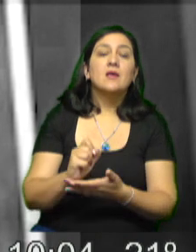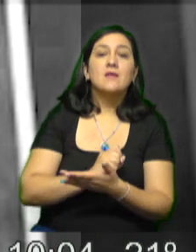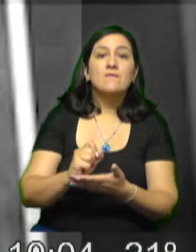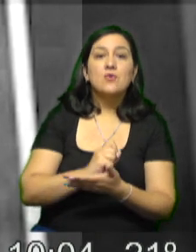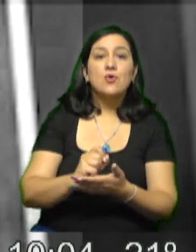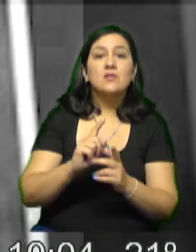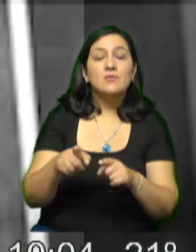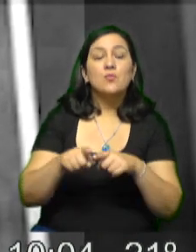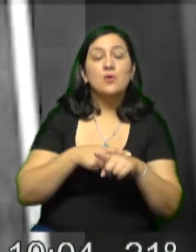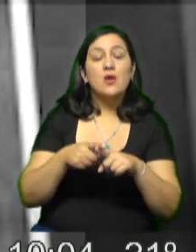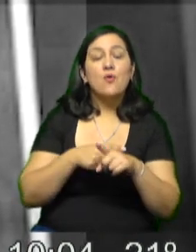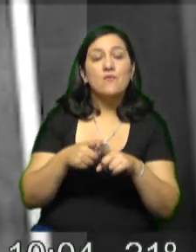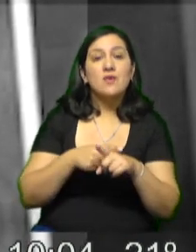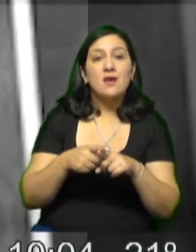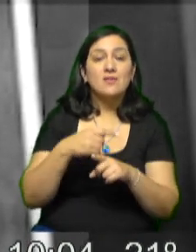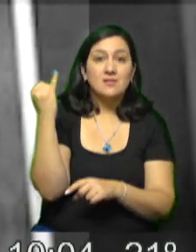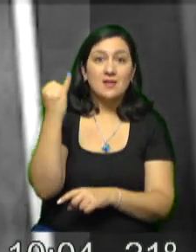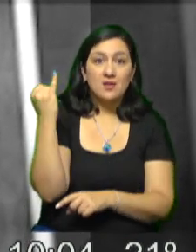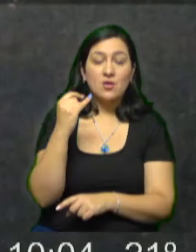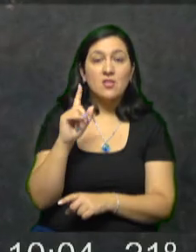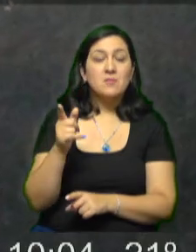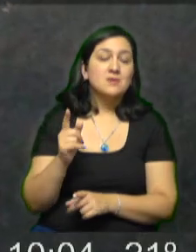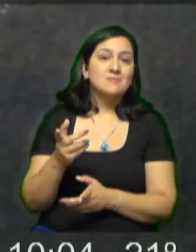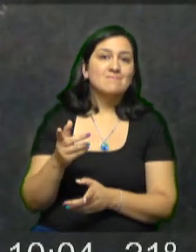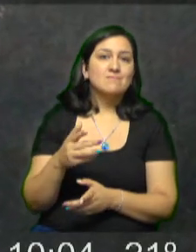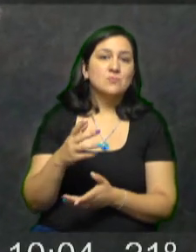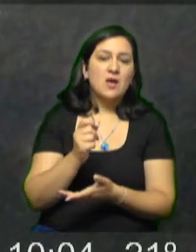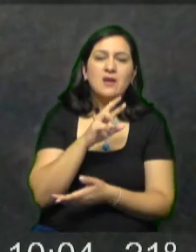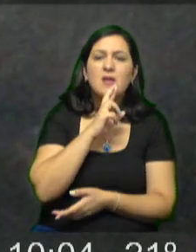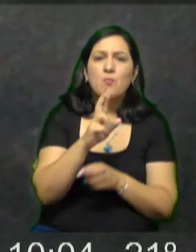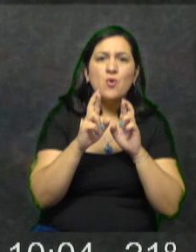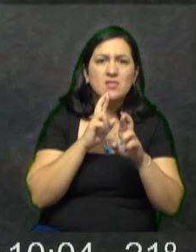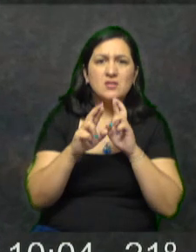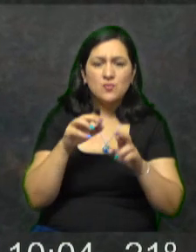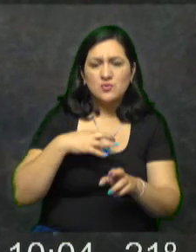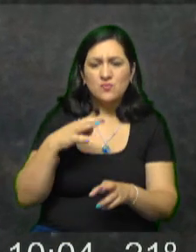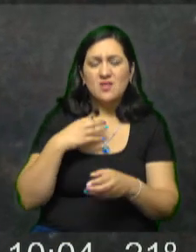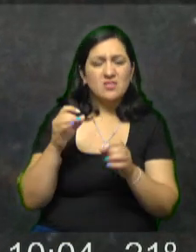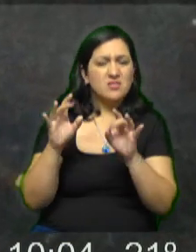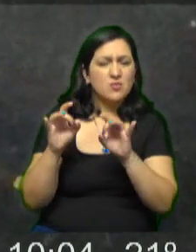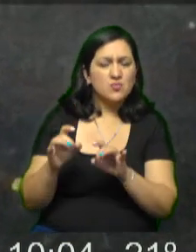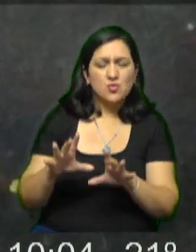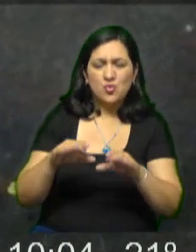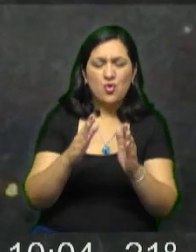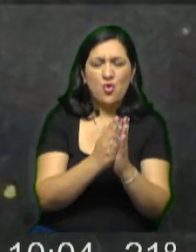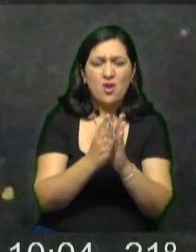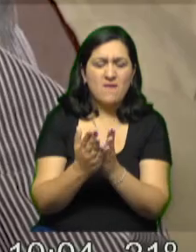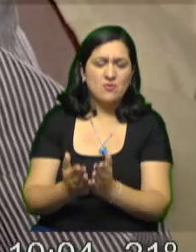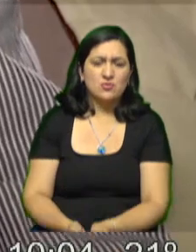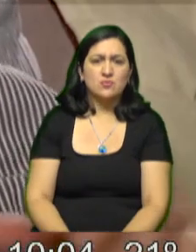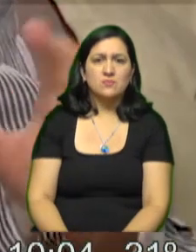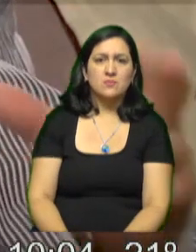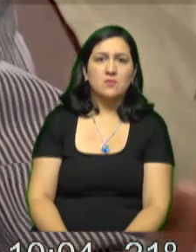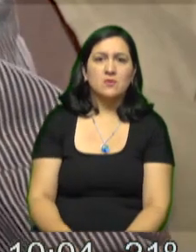tuvo una novia italiana. Arrepentido por unas respuestas suyas en un libro sobre su vida, destruyó todos los ejemplares.